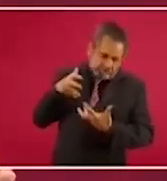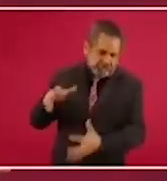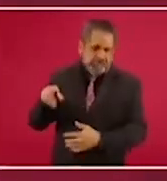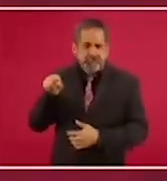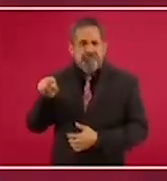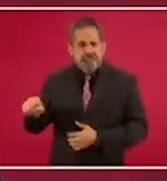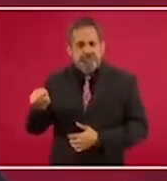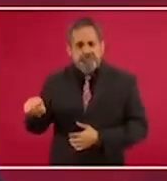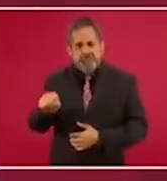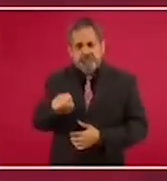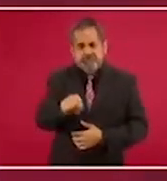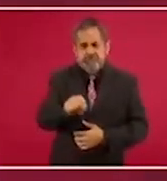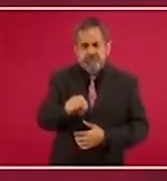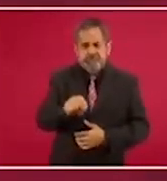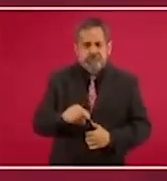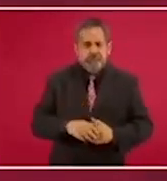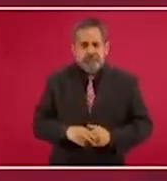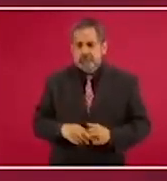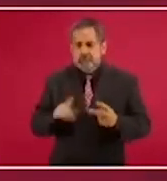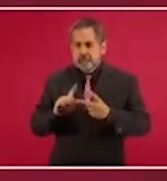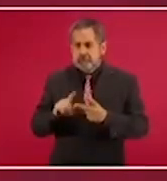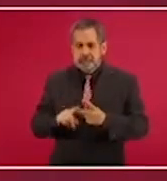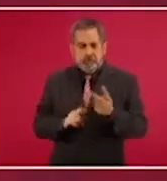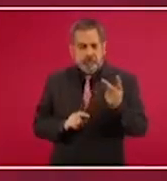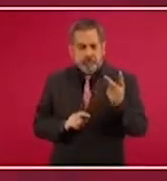pobre. Segundo,